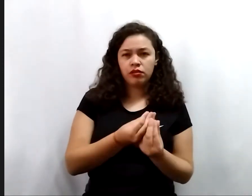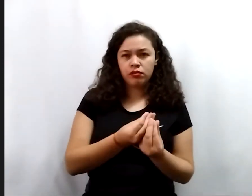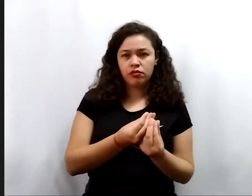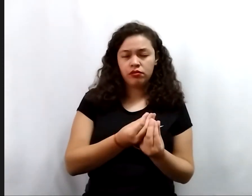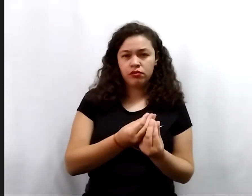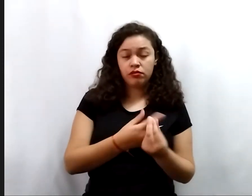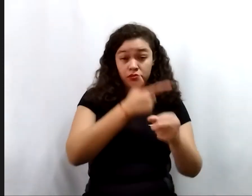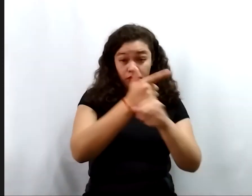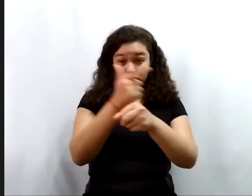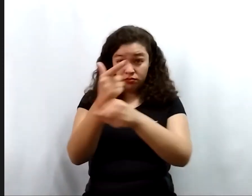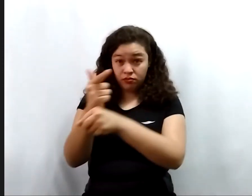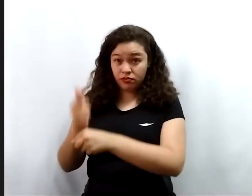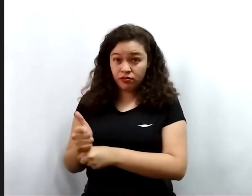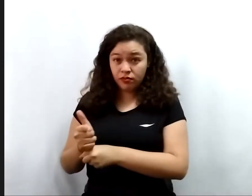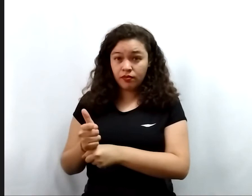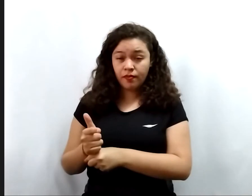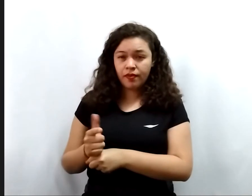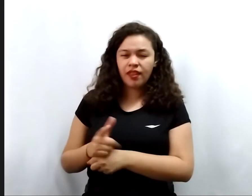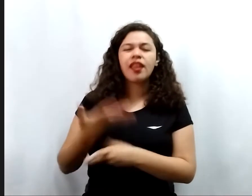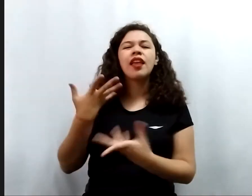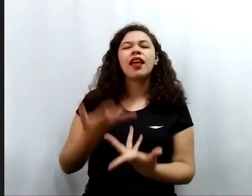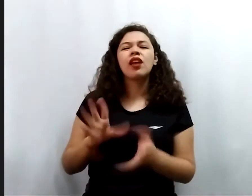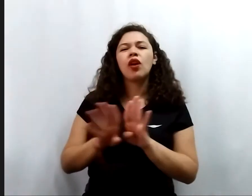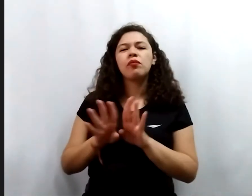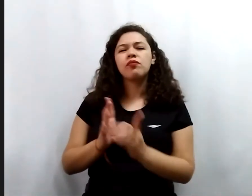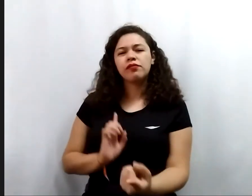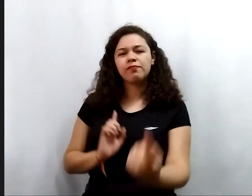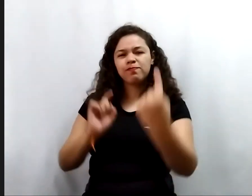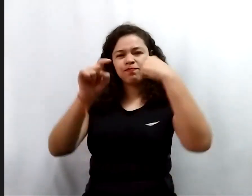identificarlos y tener esta empatía,